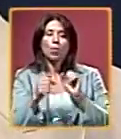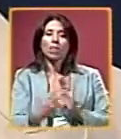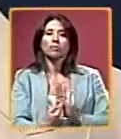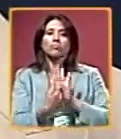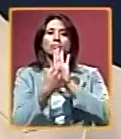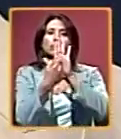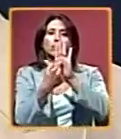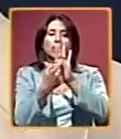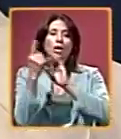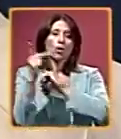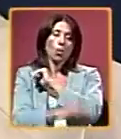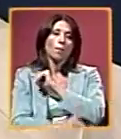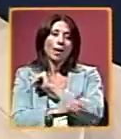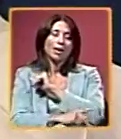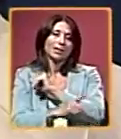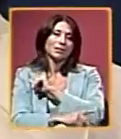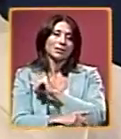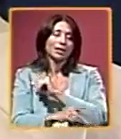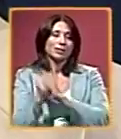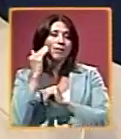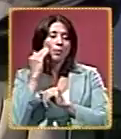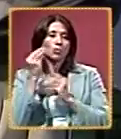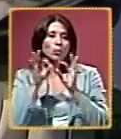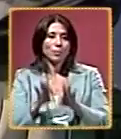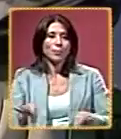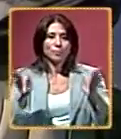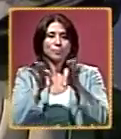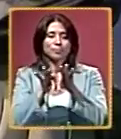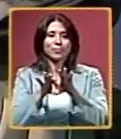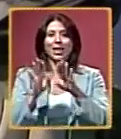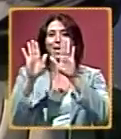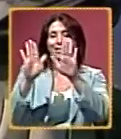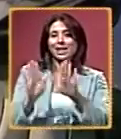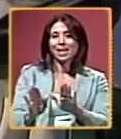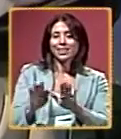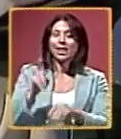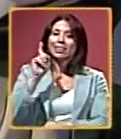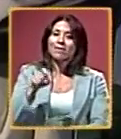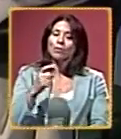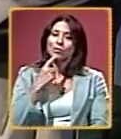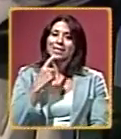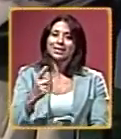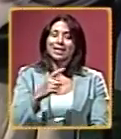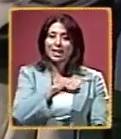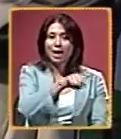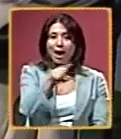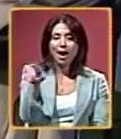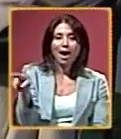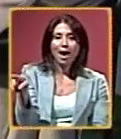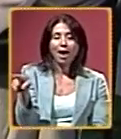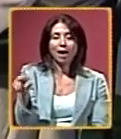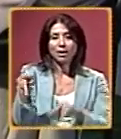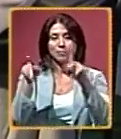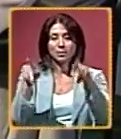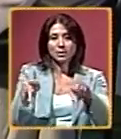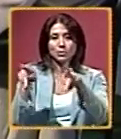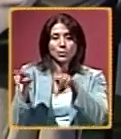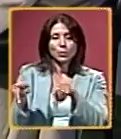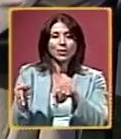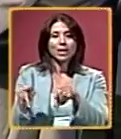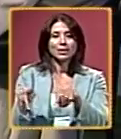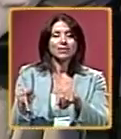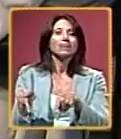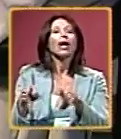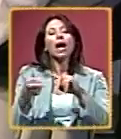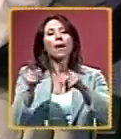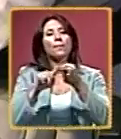como sabemos, es enorme, ¿verdad?, como México. Pues excelente. Tenemos que decirle a los televidentes que a las